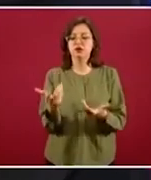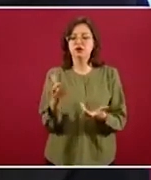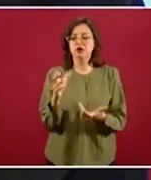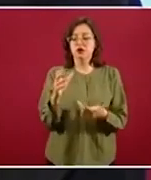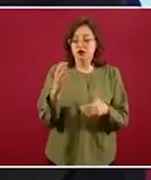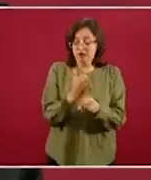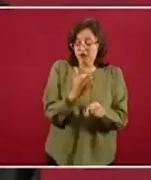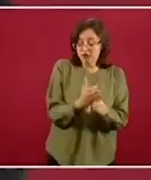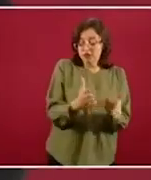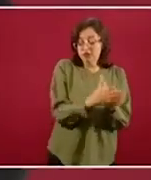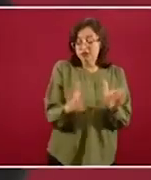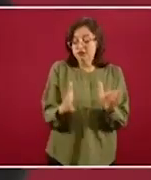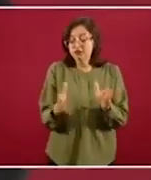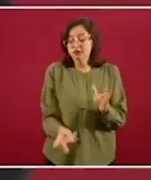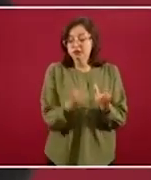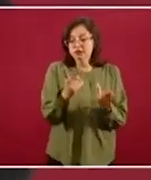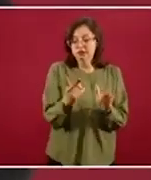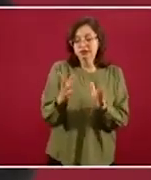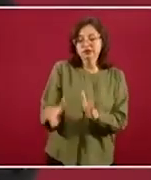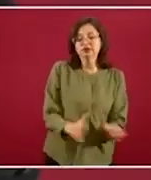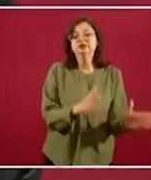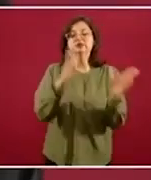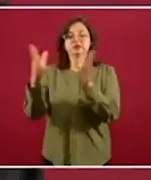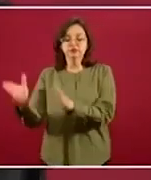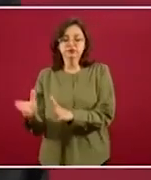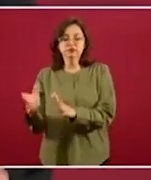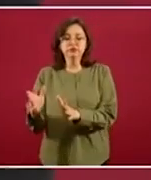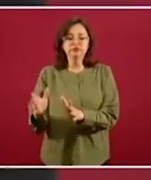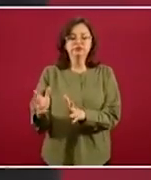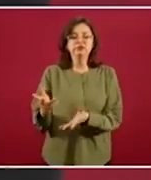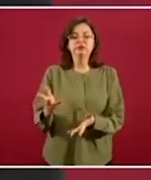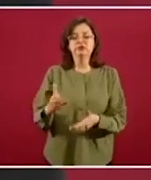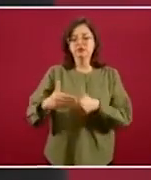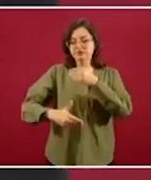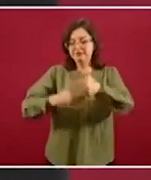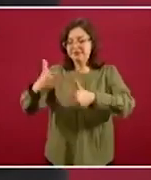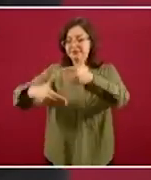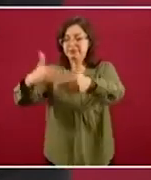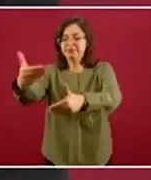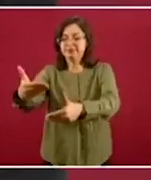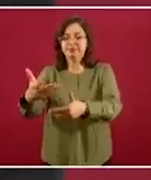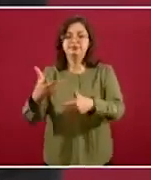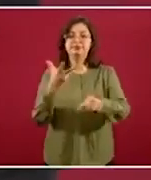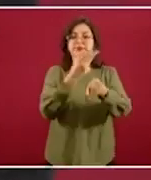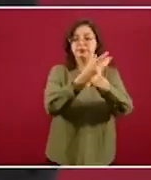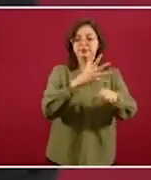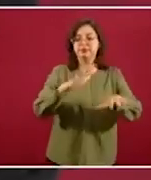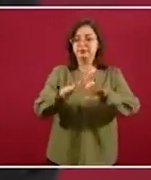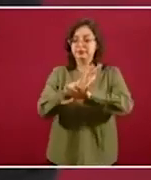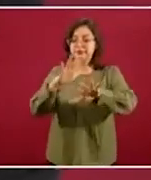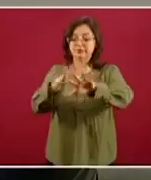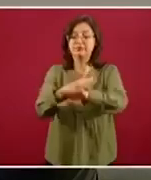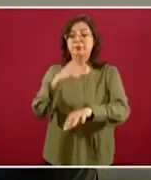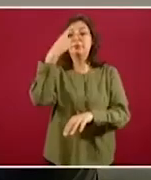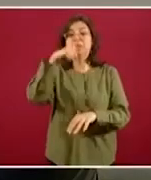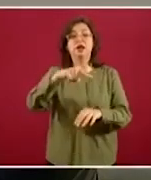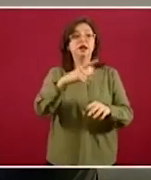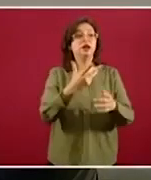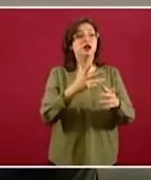actual, sino pensar en una segunda etapa y en una tercera etapa de reconversión, es decir, utilizar el